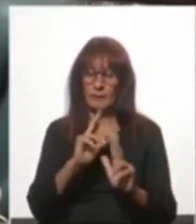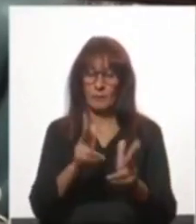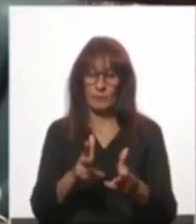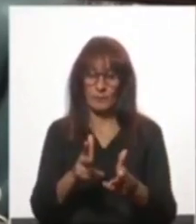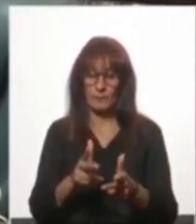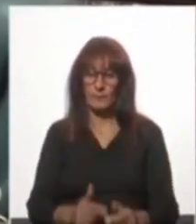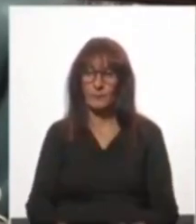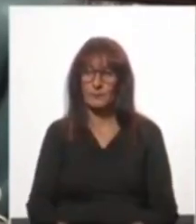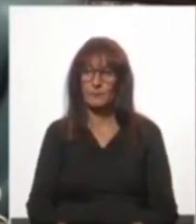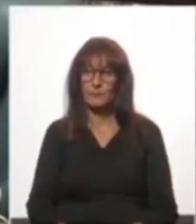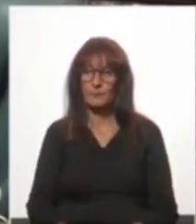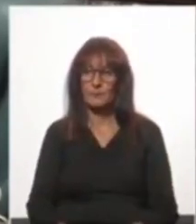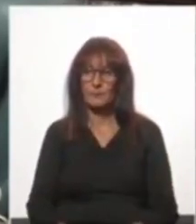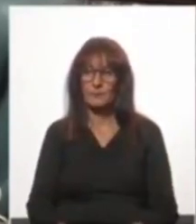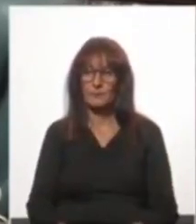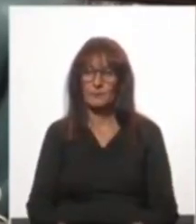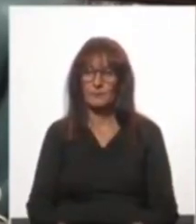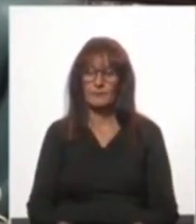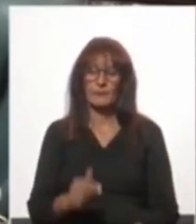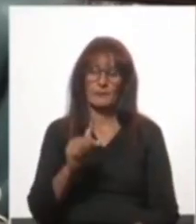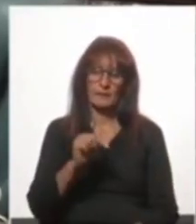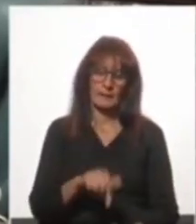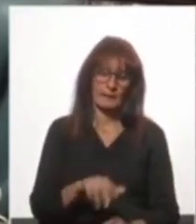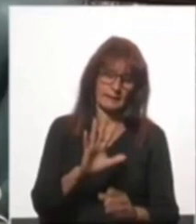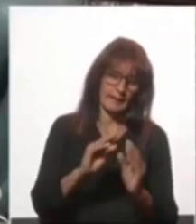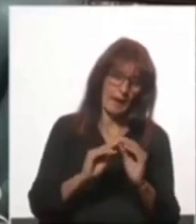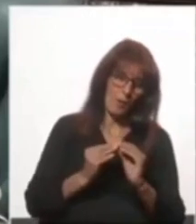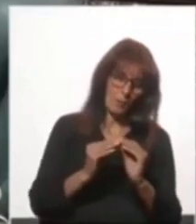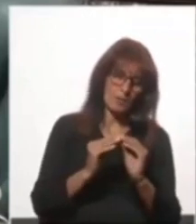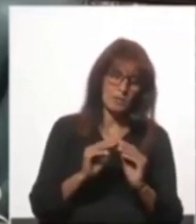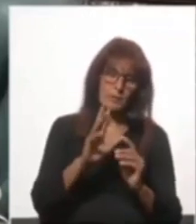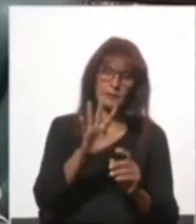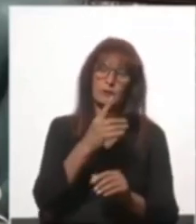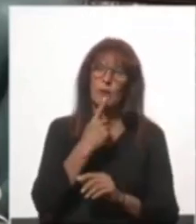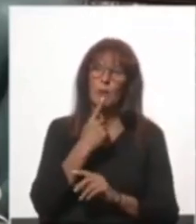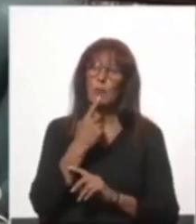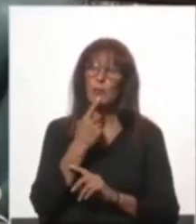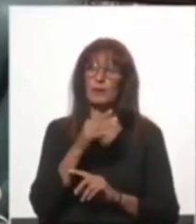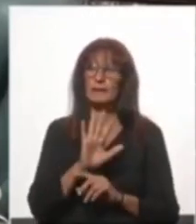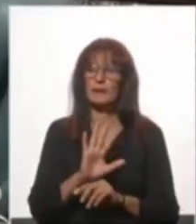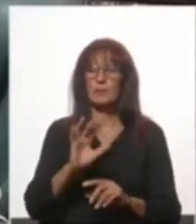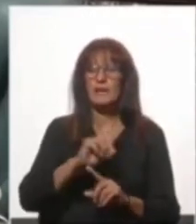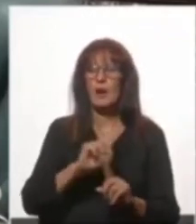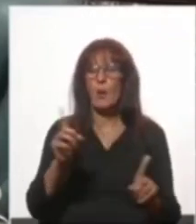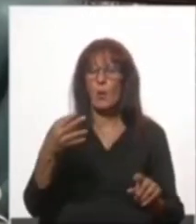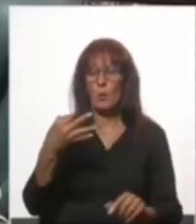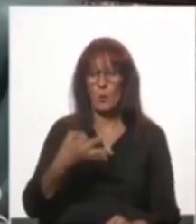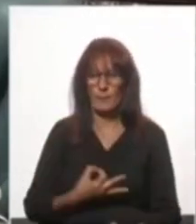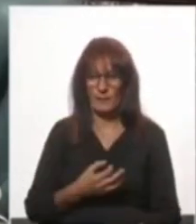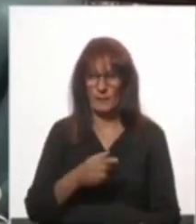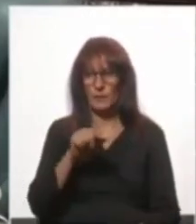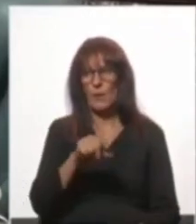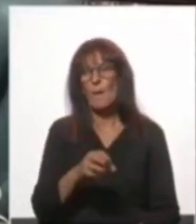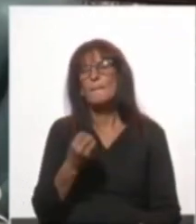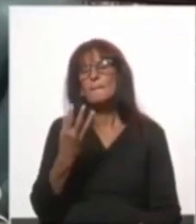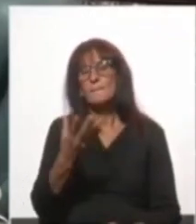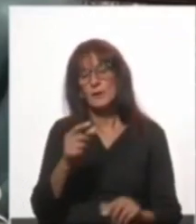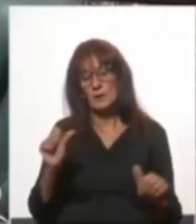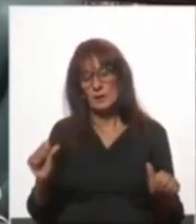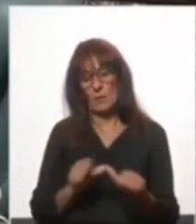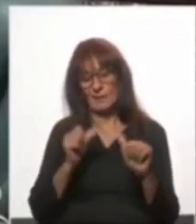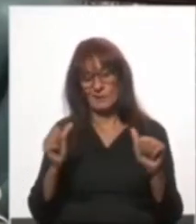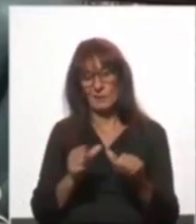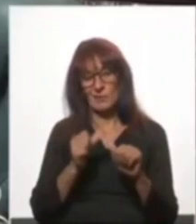que este era un presupuesto políticamente incumplidor, porque cuando se inicia